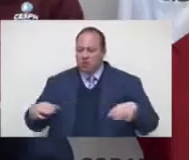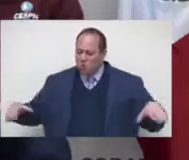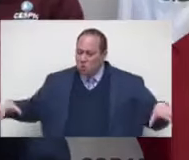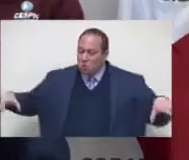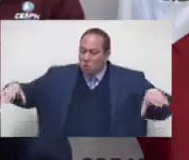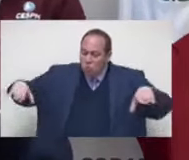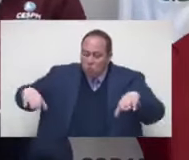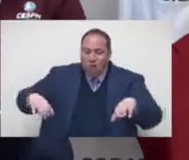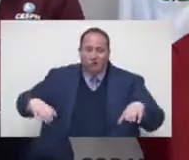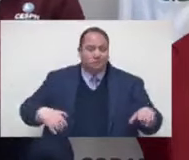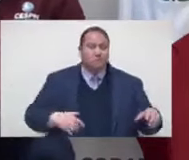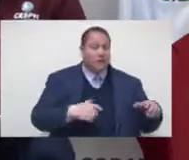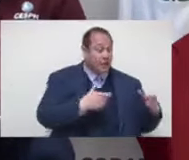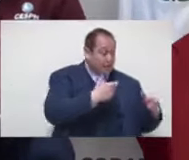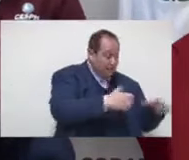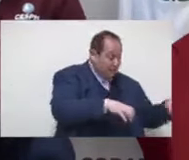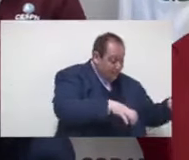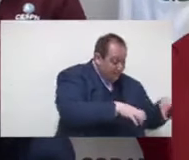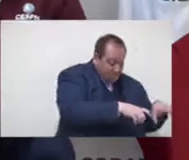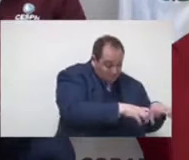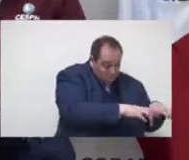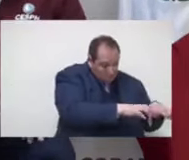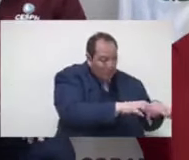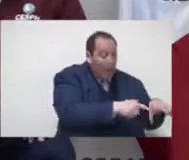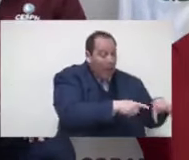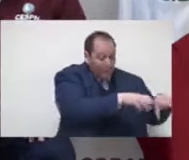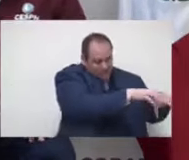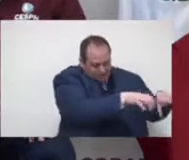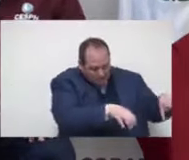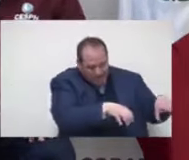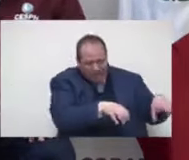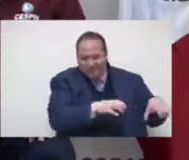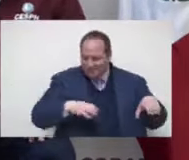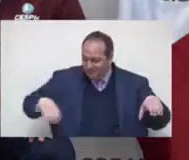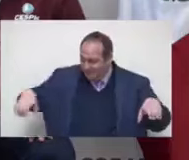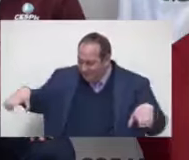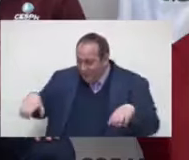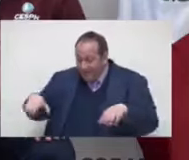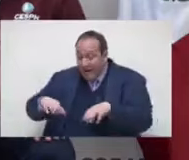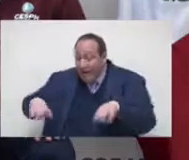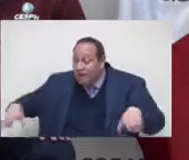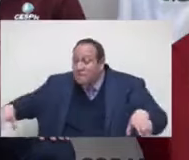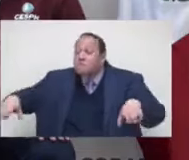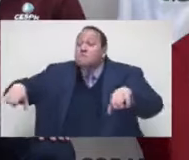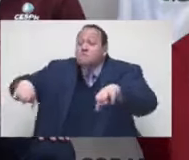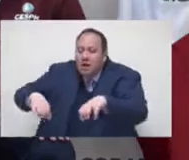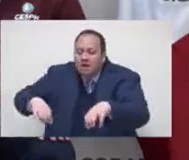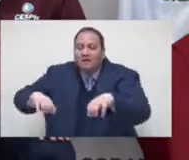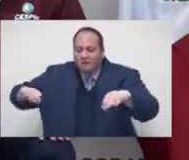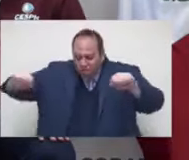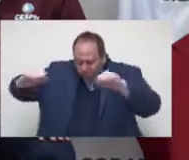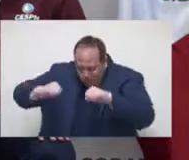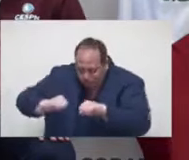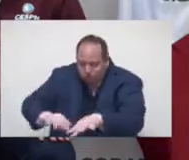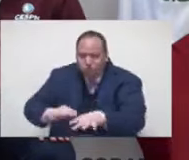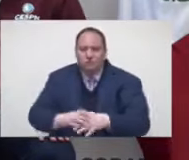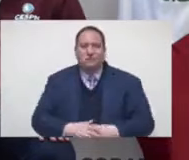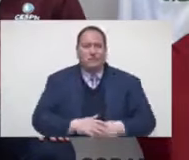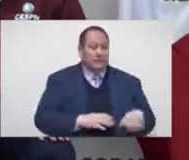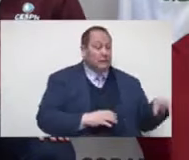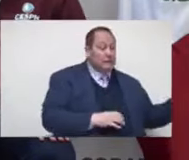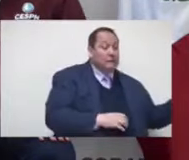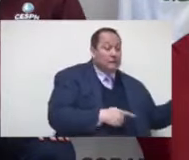pequeñas ampliaciones donde todavía hay una pequeña capacidad entre niveles y poder llegar a un dren y descargar, ese es donde vamos a ir